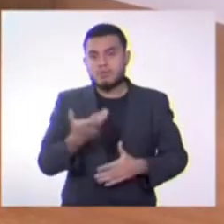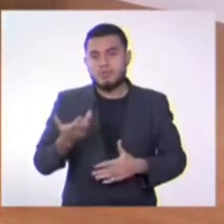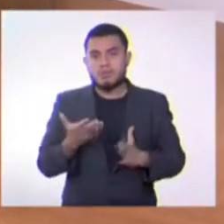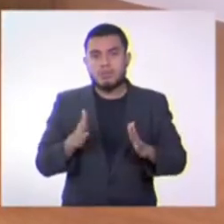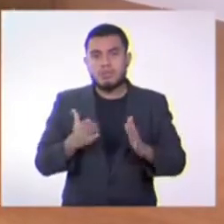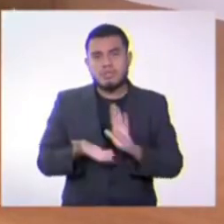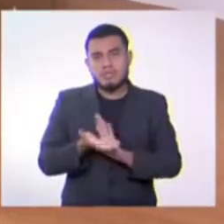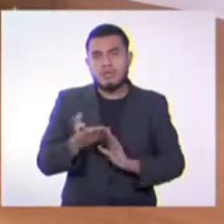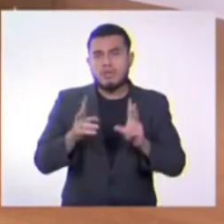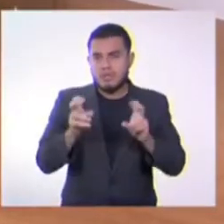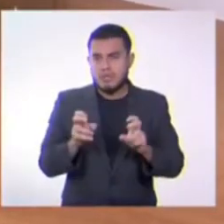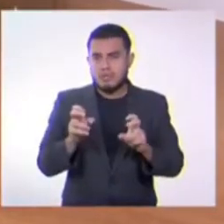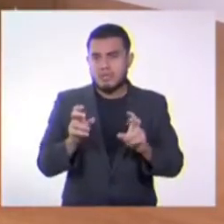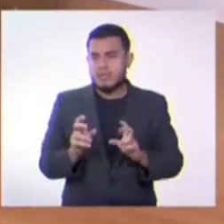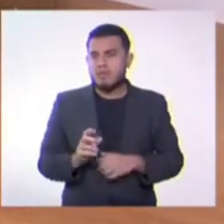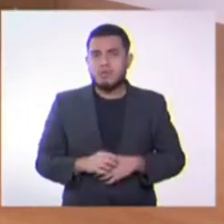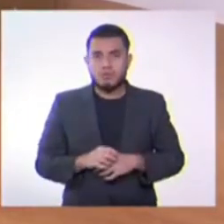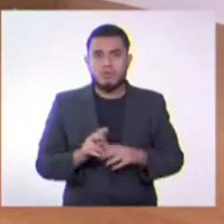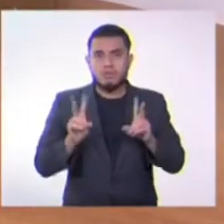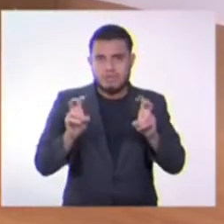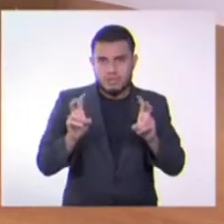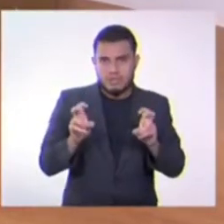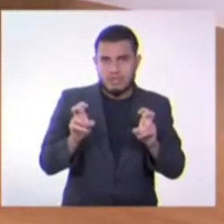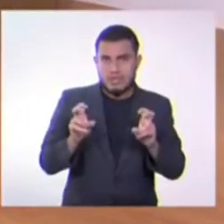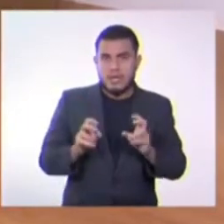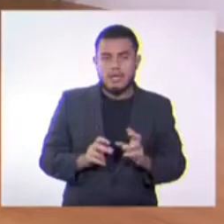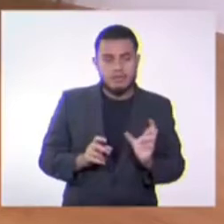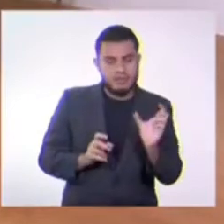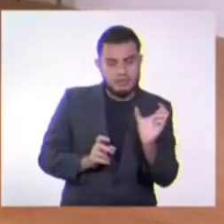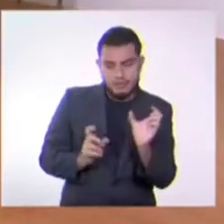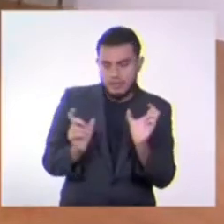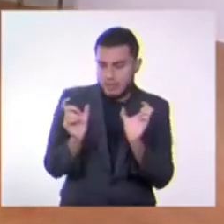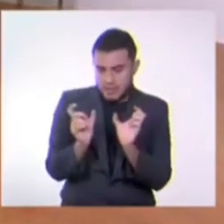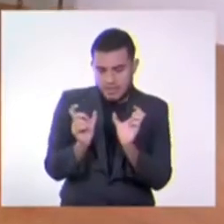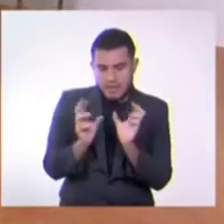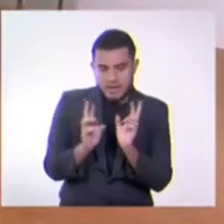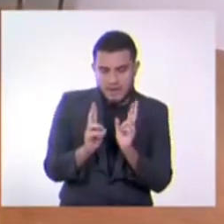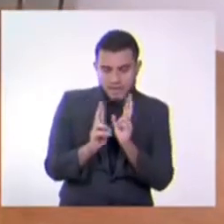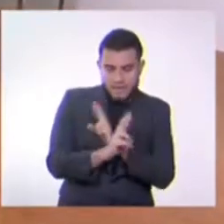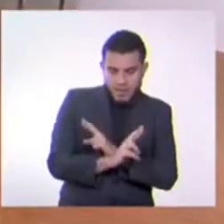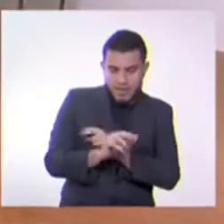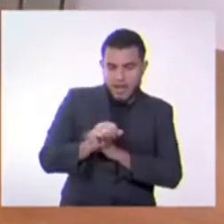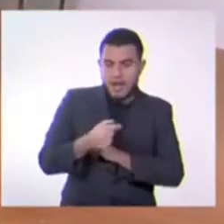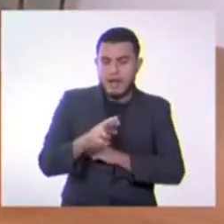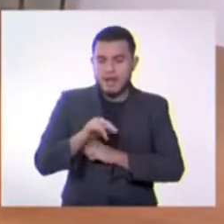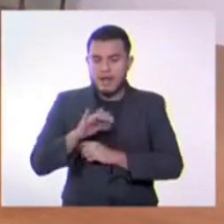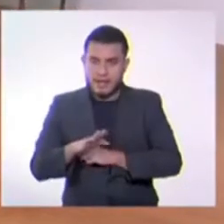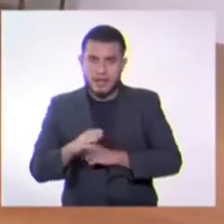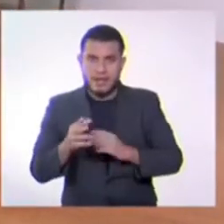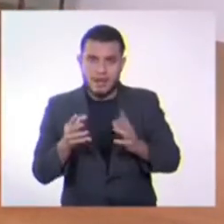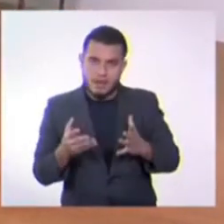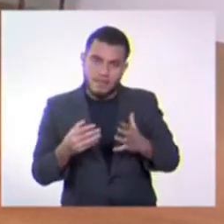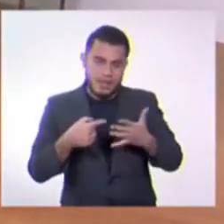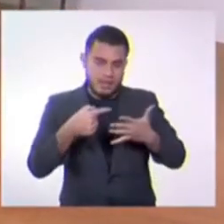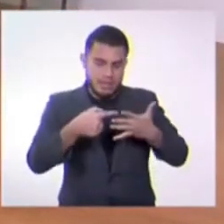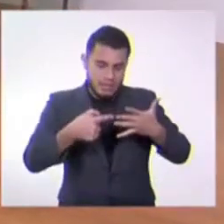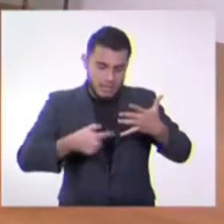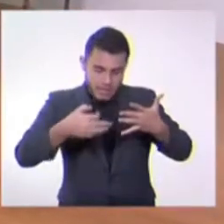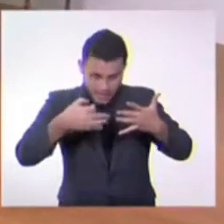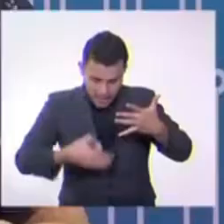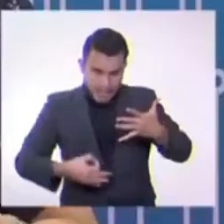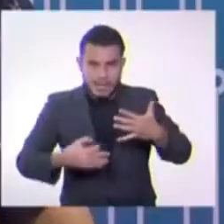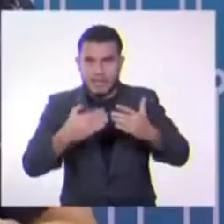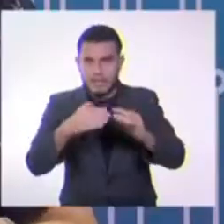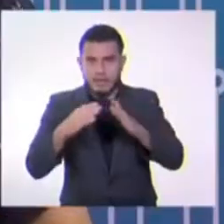y unimos los dos términos, reformas agrarias, ha sido un conjunto de leyes también que se han dado en diferentes